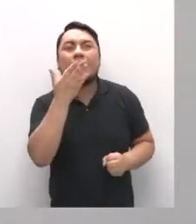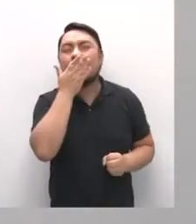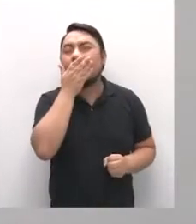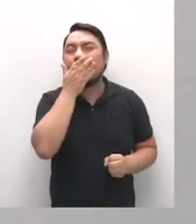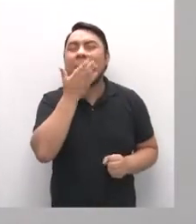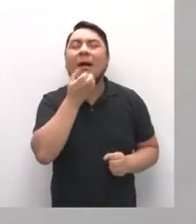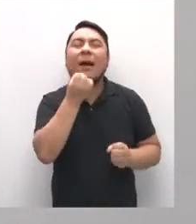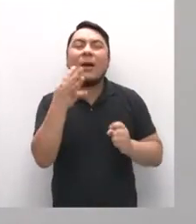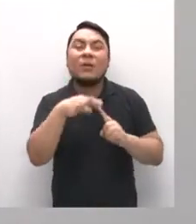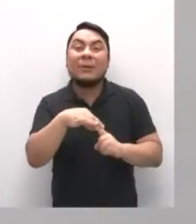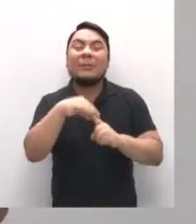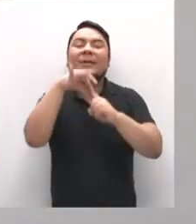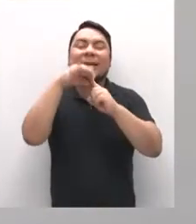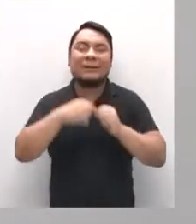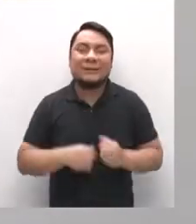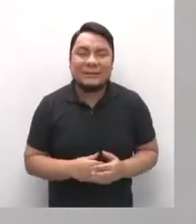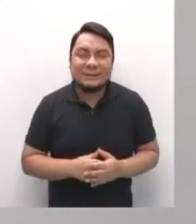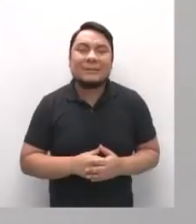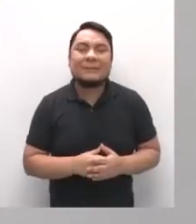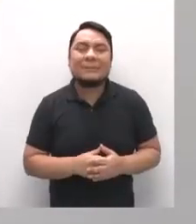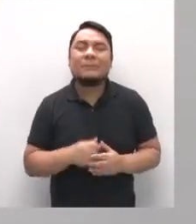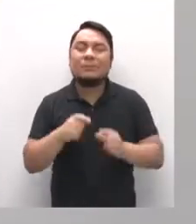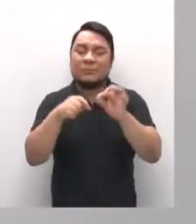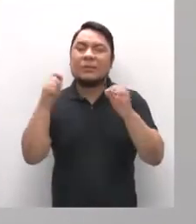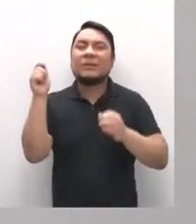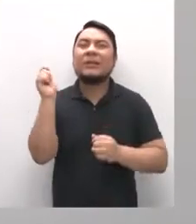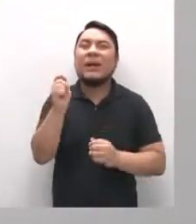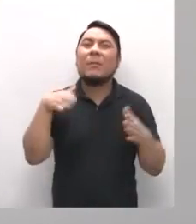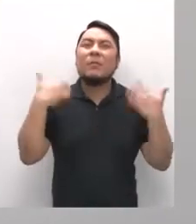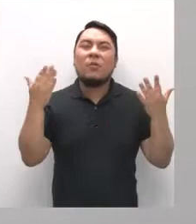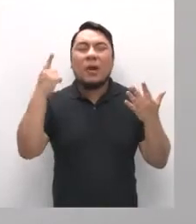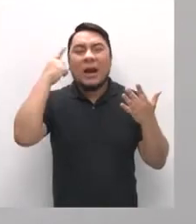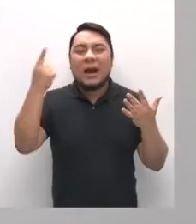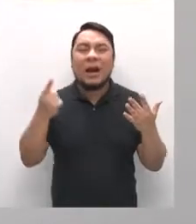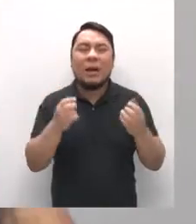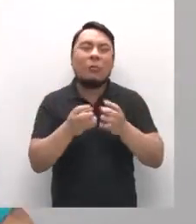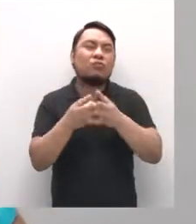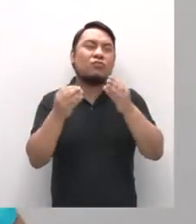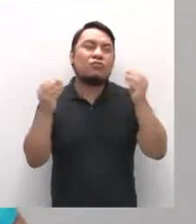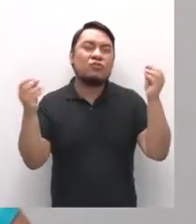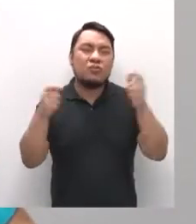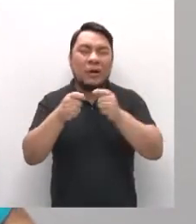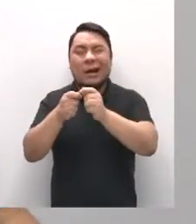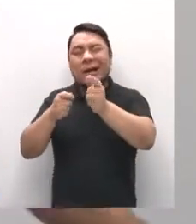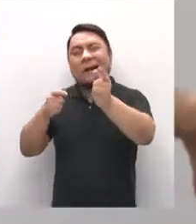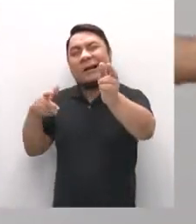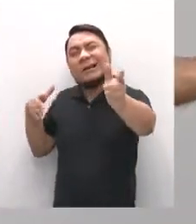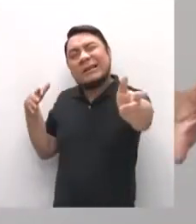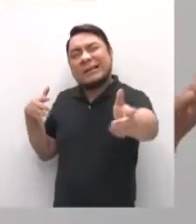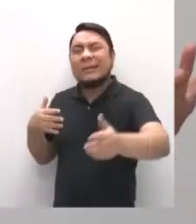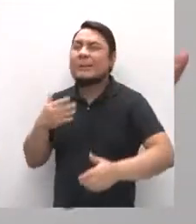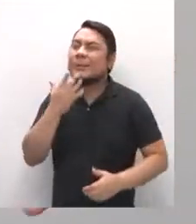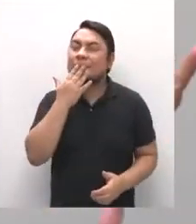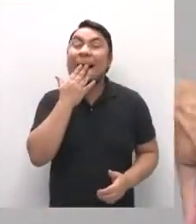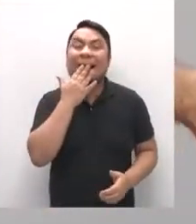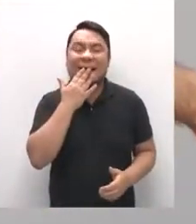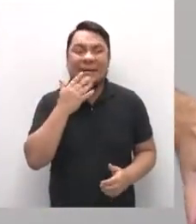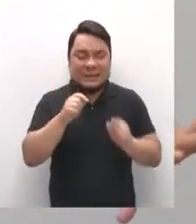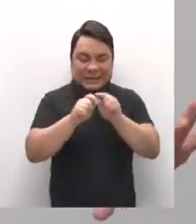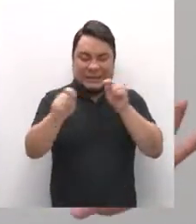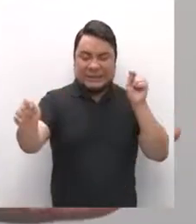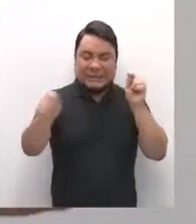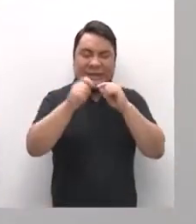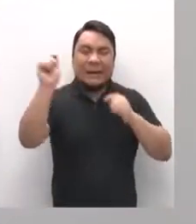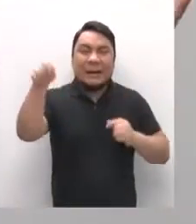algo especial. Algo que se puede estirar mucho. ¡Un elástico!